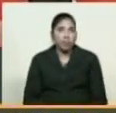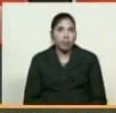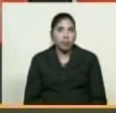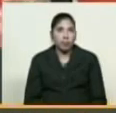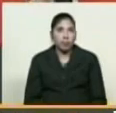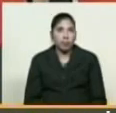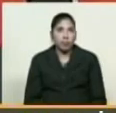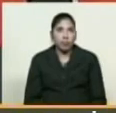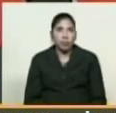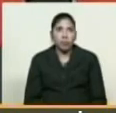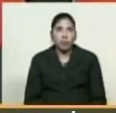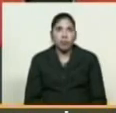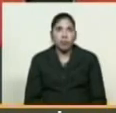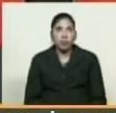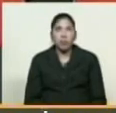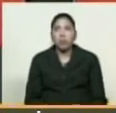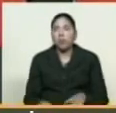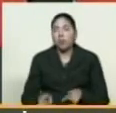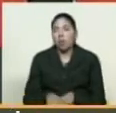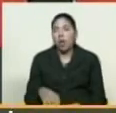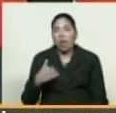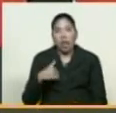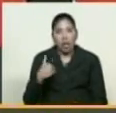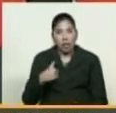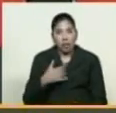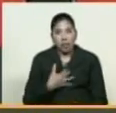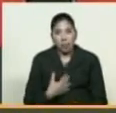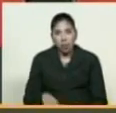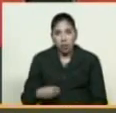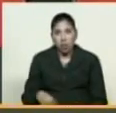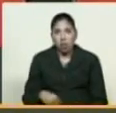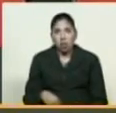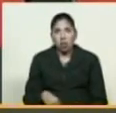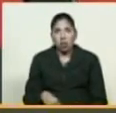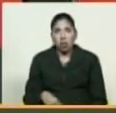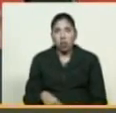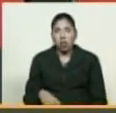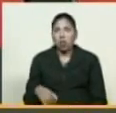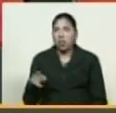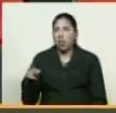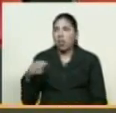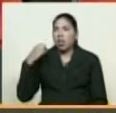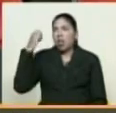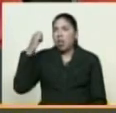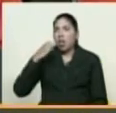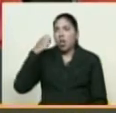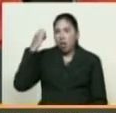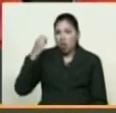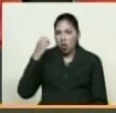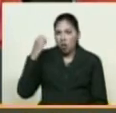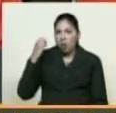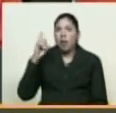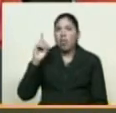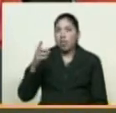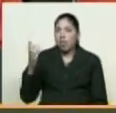latinoamericano como Macri, ir por allá y decir que Europa tiene que querernos porque todos somos descendientes de